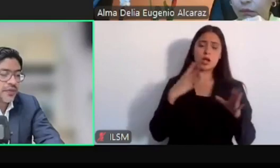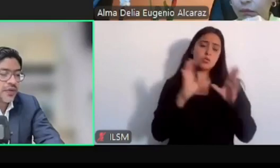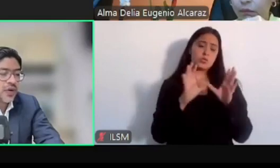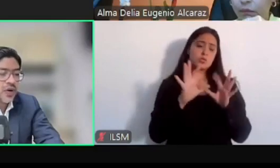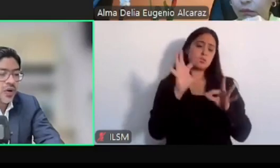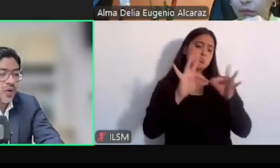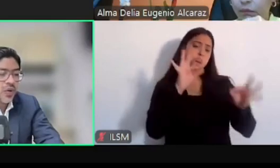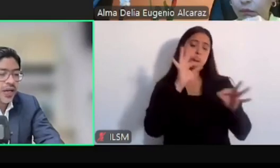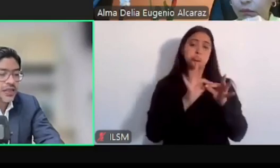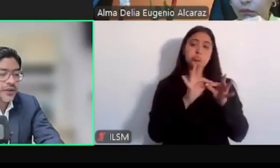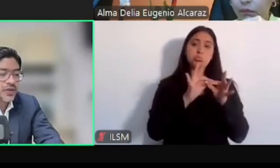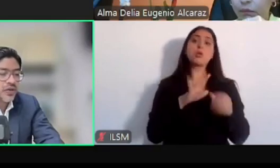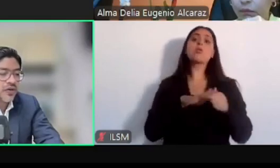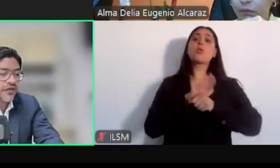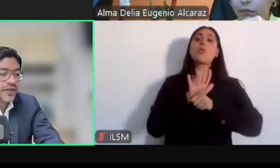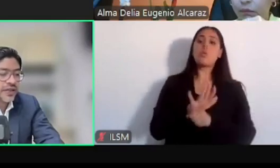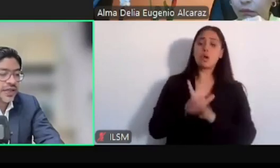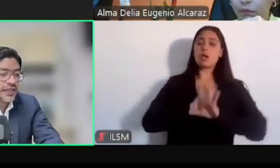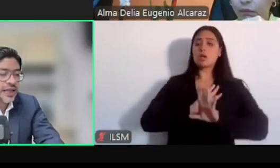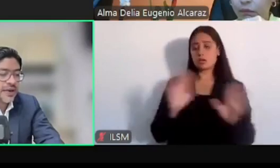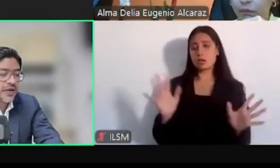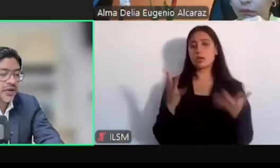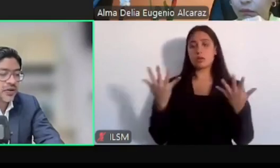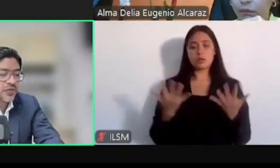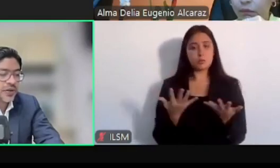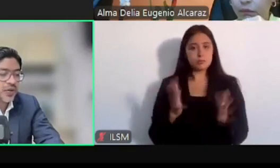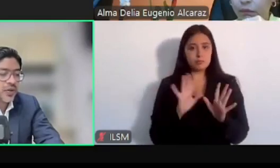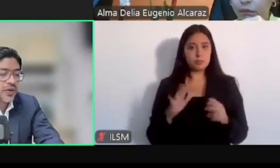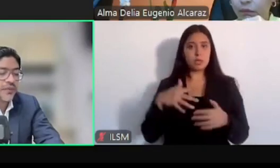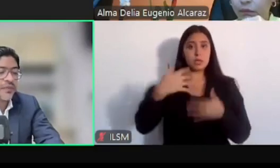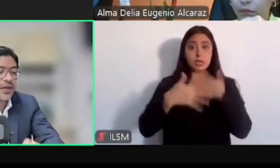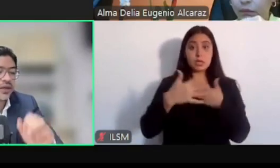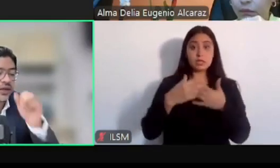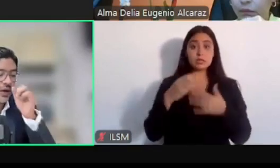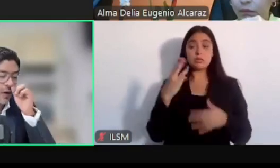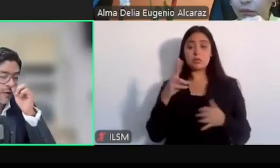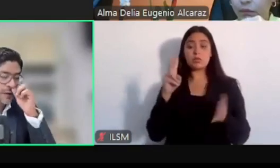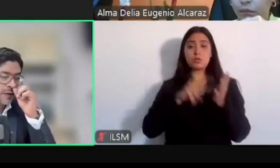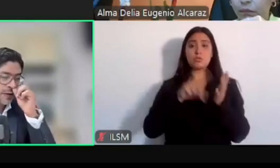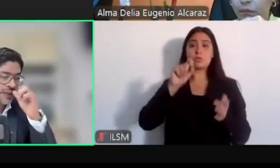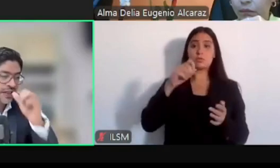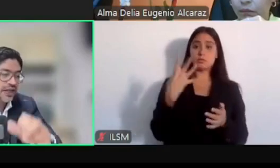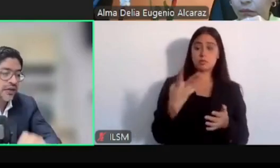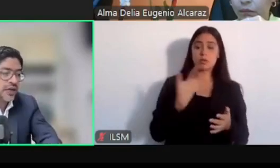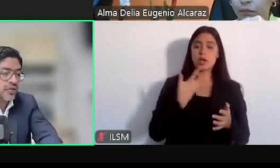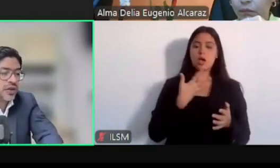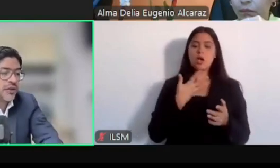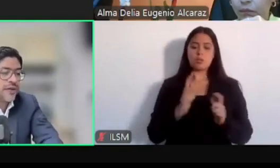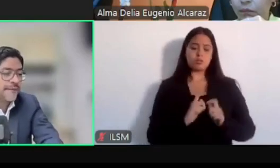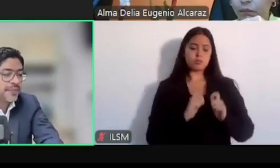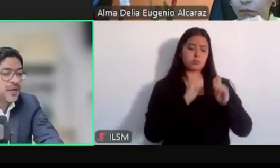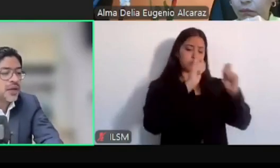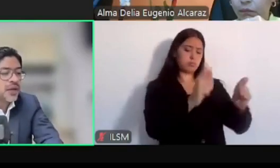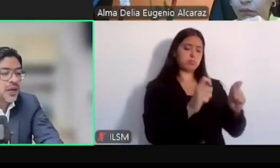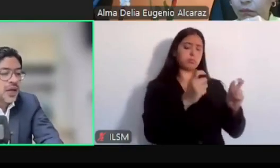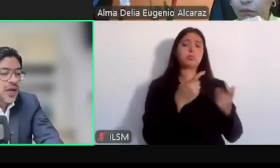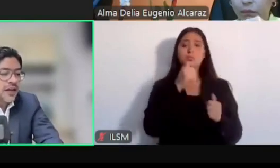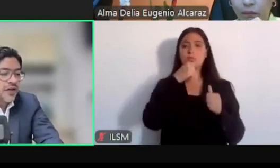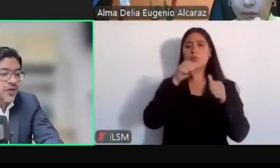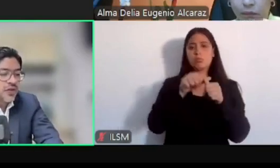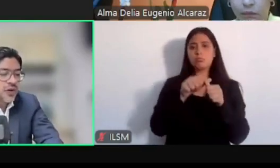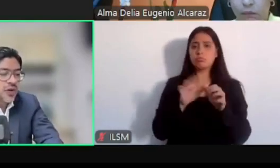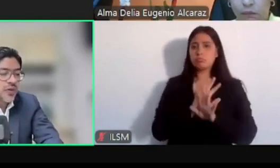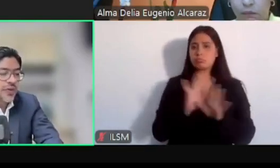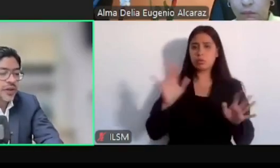cumplimiento lo cual así pasó con fecha 15 de mayo de 2024 mediante oficio el secretario ejecutivo